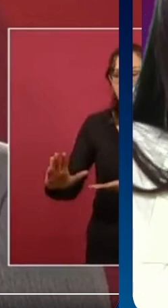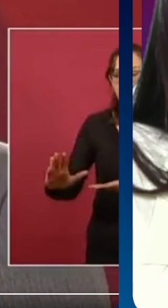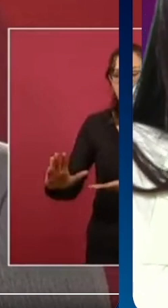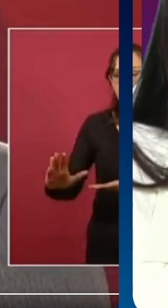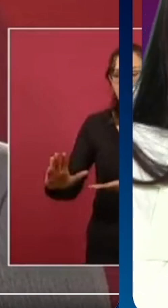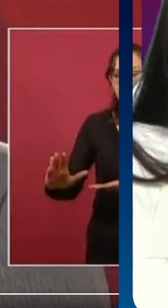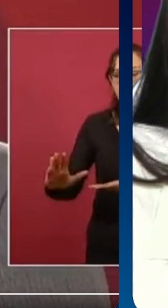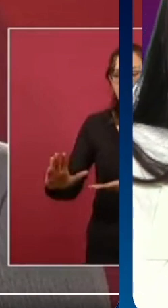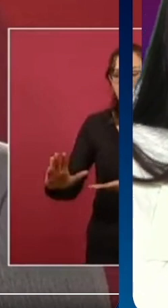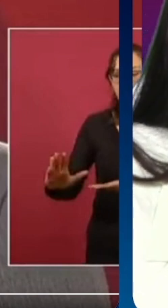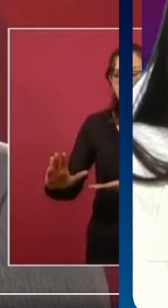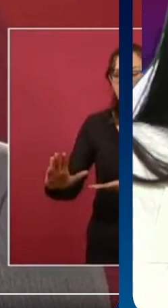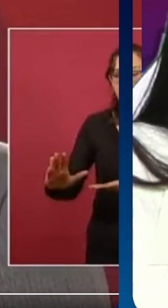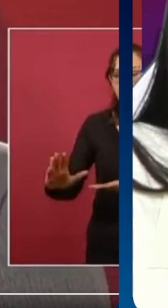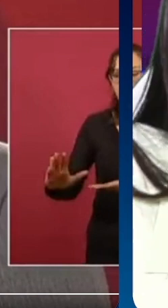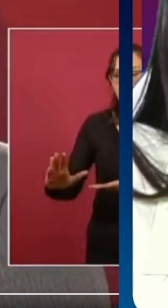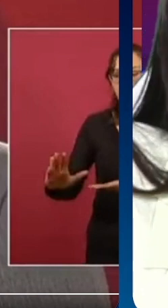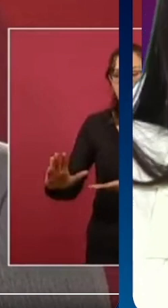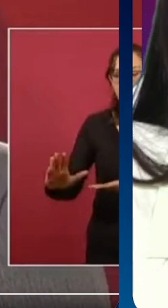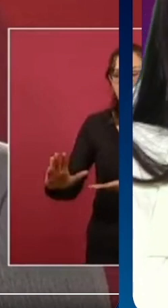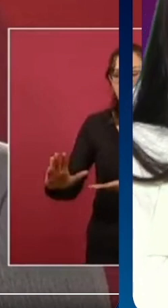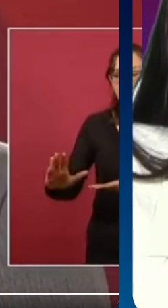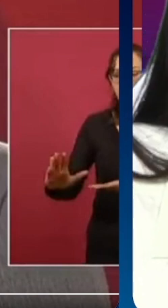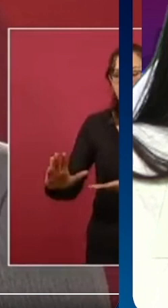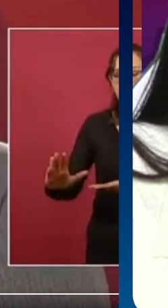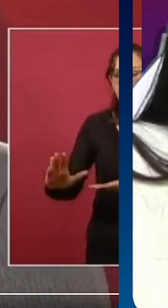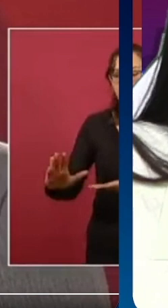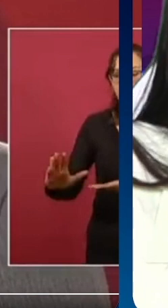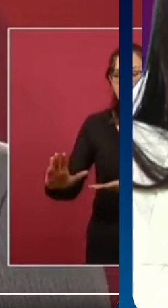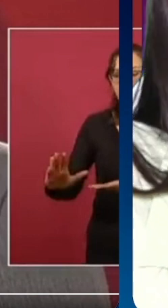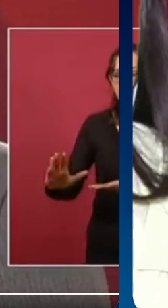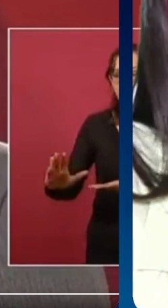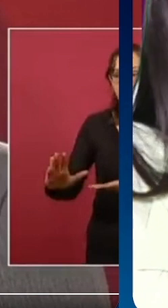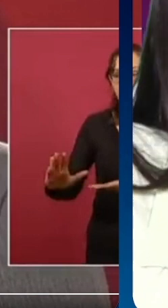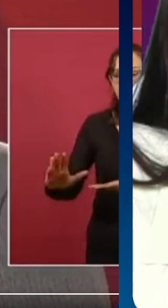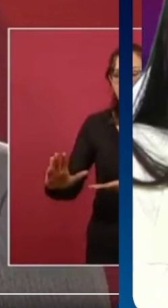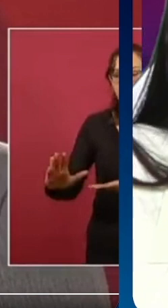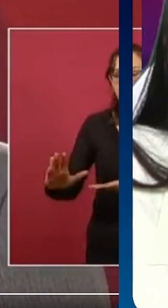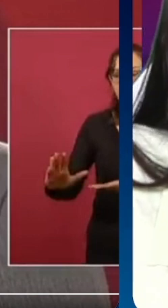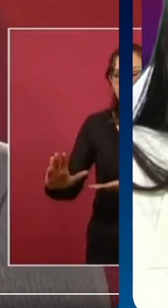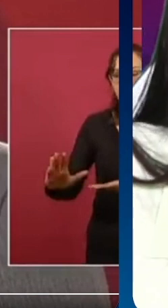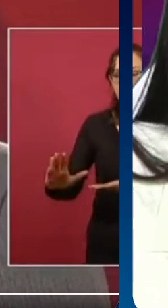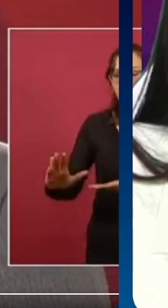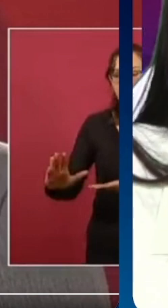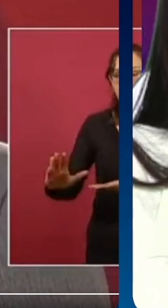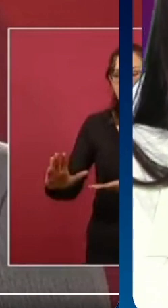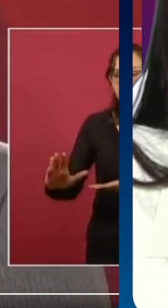con el ejemplo. Y creo que Estados Unidos es el primero en denigrar, es el primero en generar